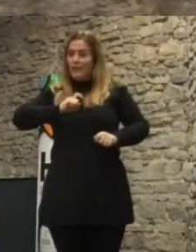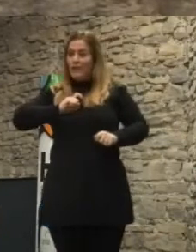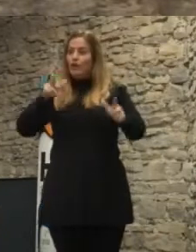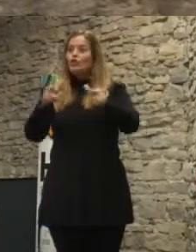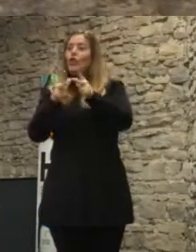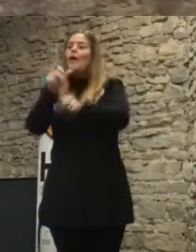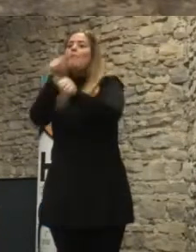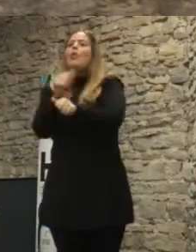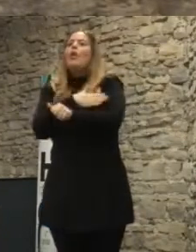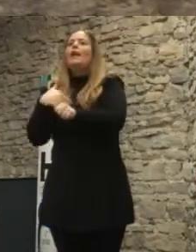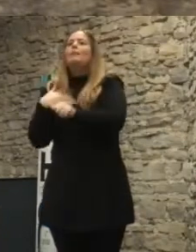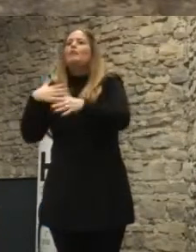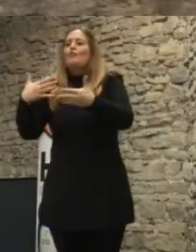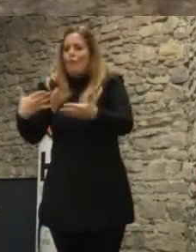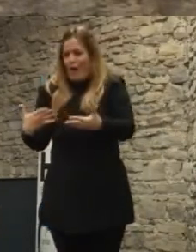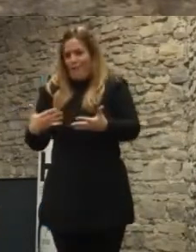modelo de sociedad.